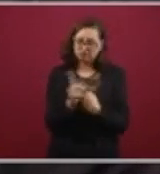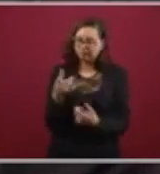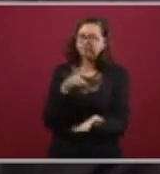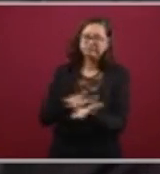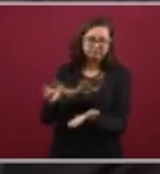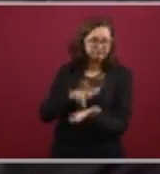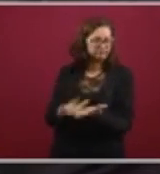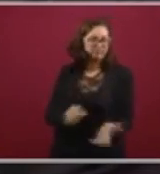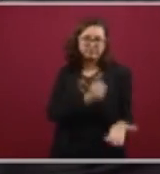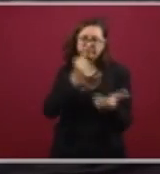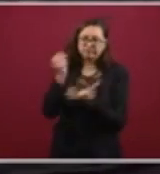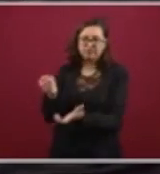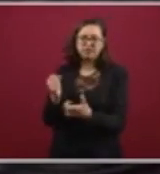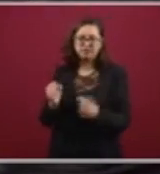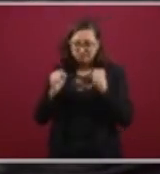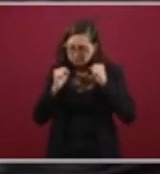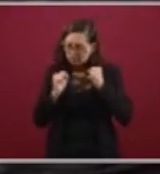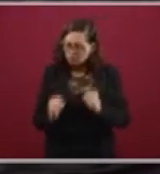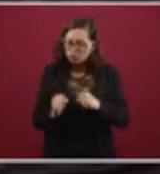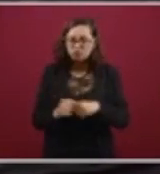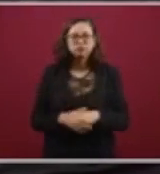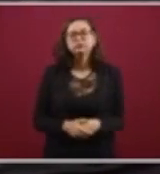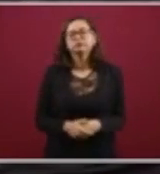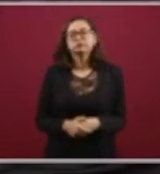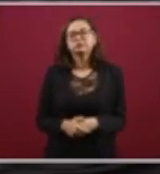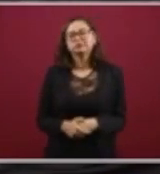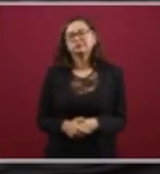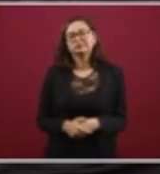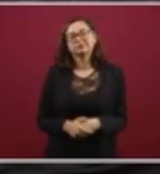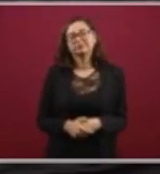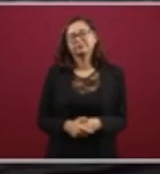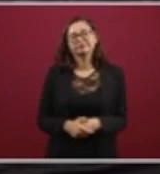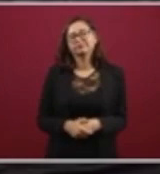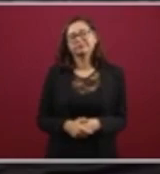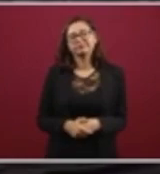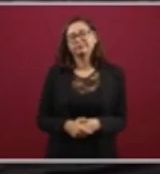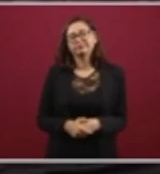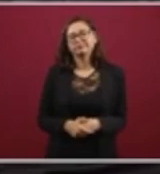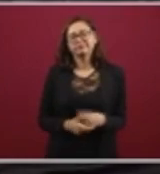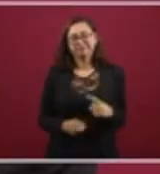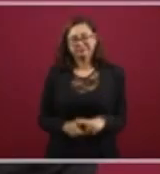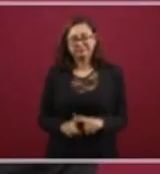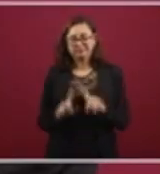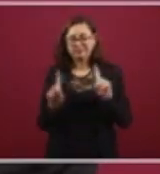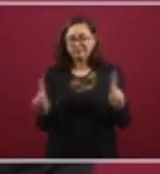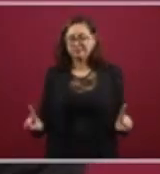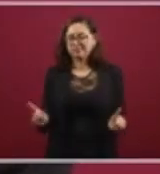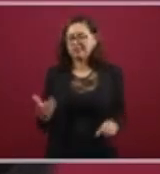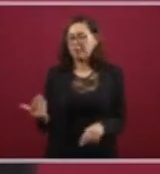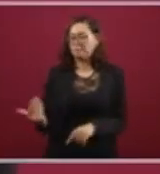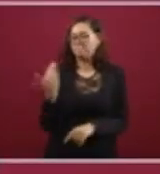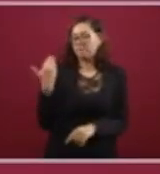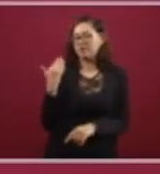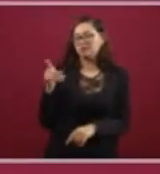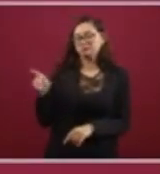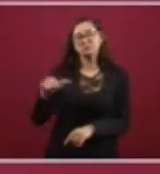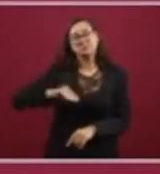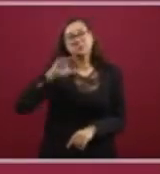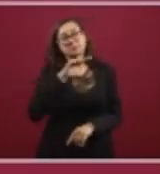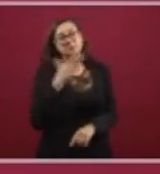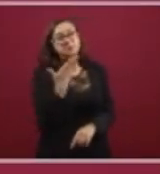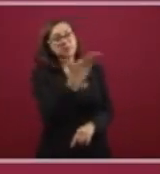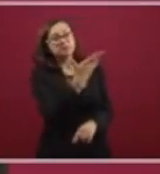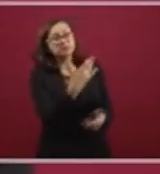recursos. Al contrario, les puedo decir que hace relativamente poco nos pidieron un apoyo